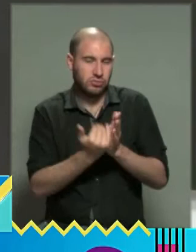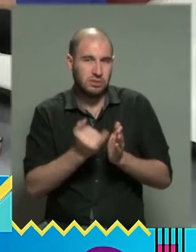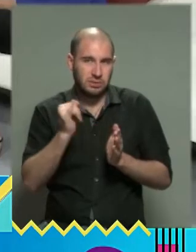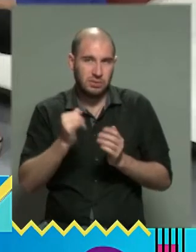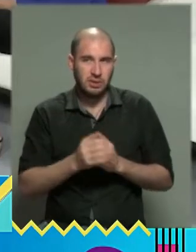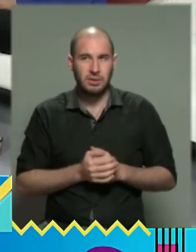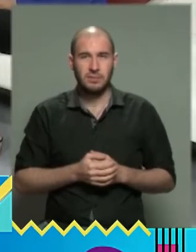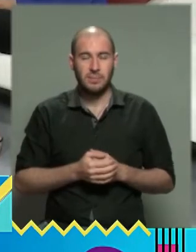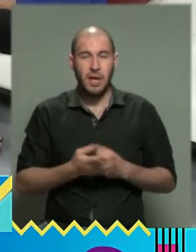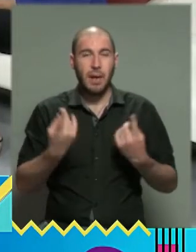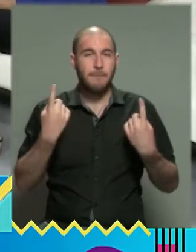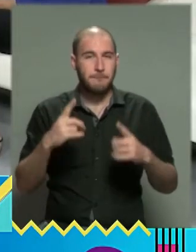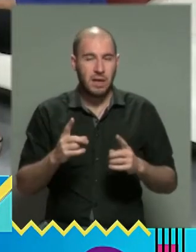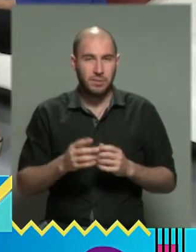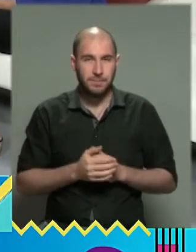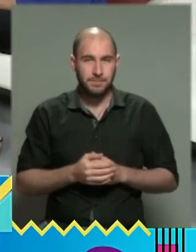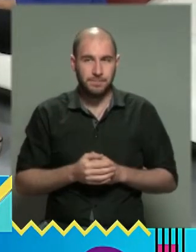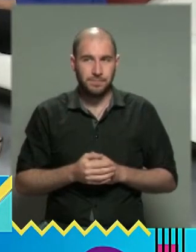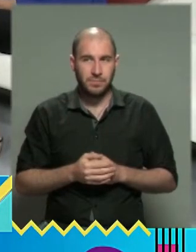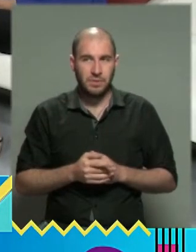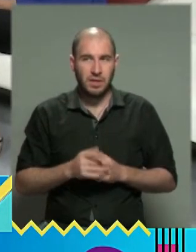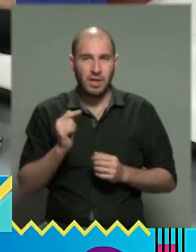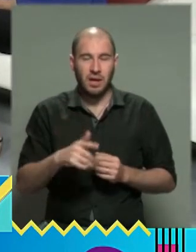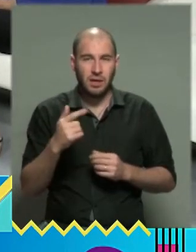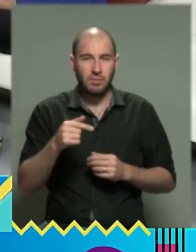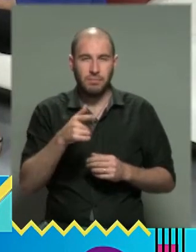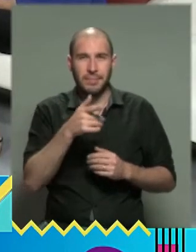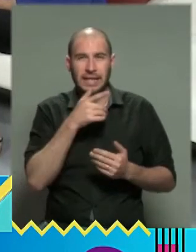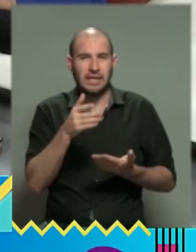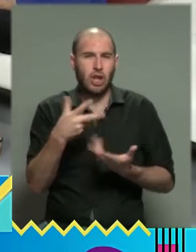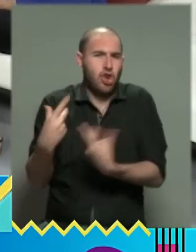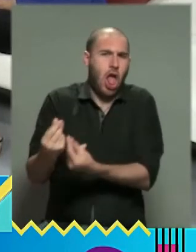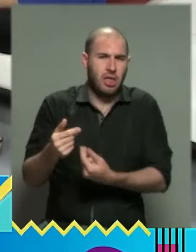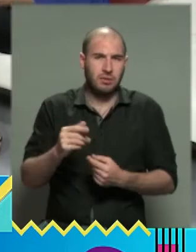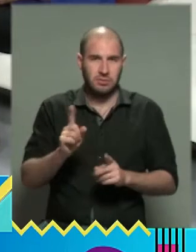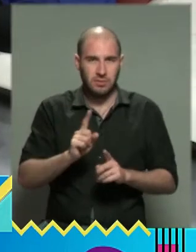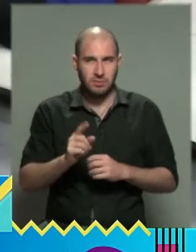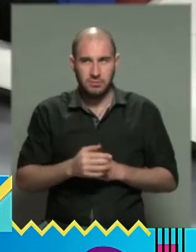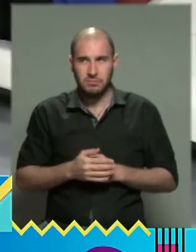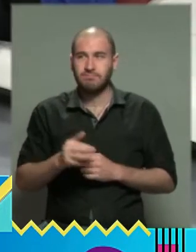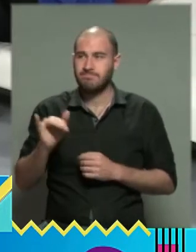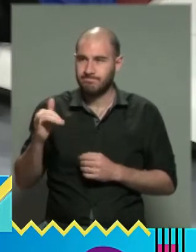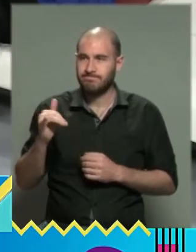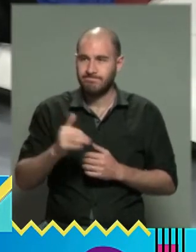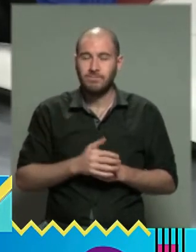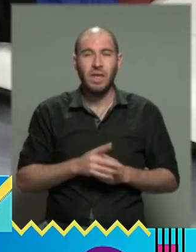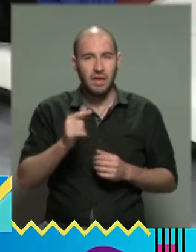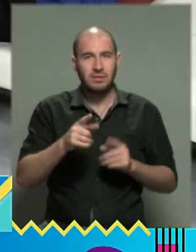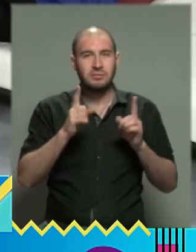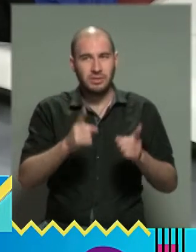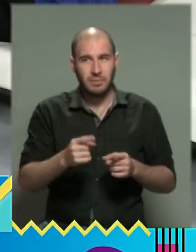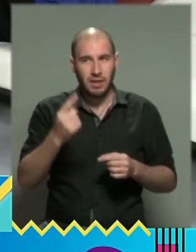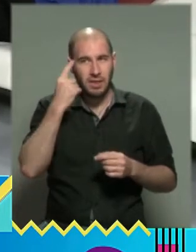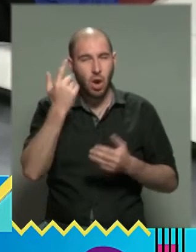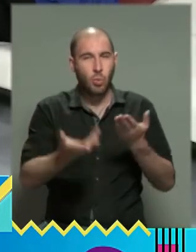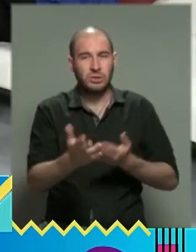económico, claro, por supuesto, pero que no tiene que generar eso un rechazo hacia esas personas. Pero me parece que desde ahí eso también sería un concepto